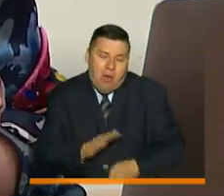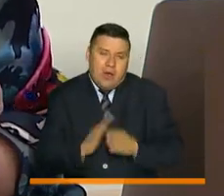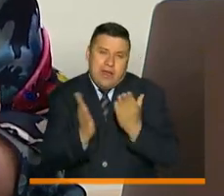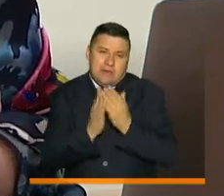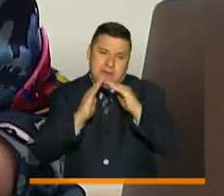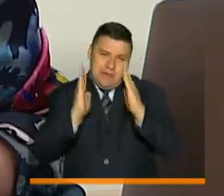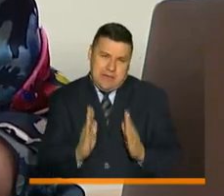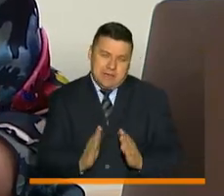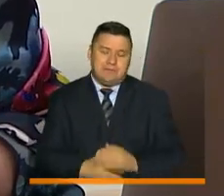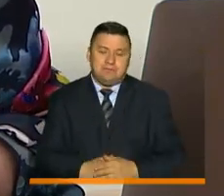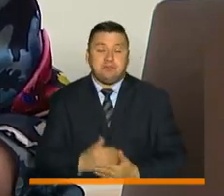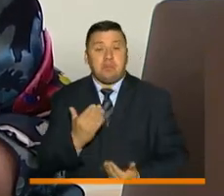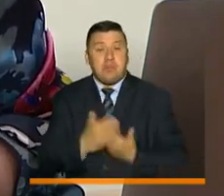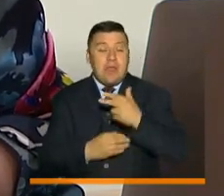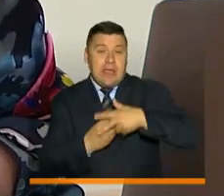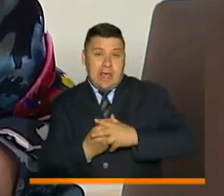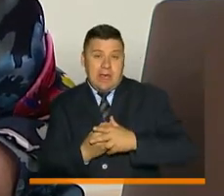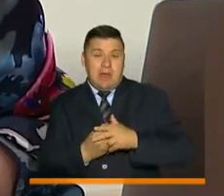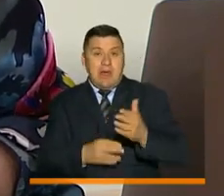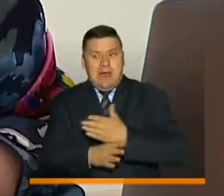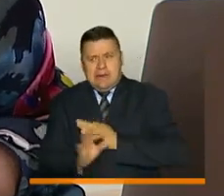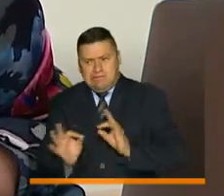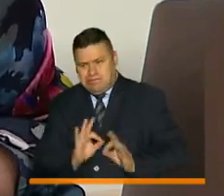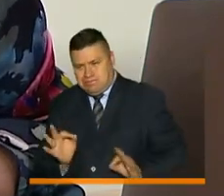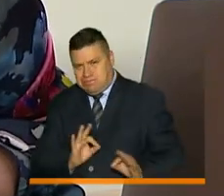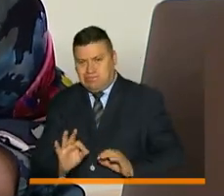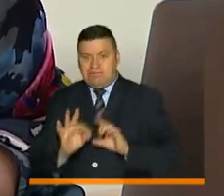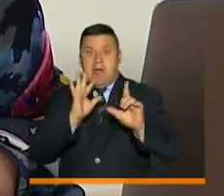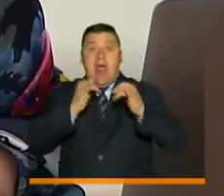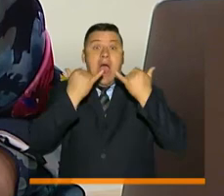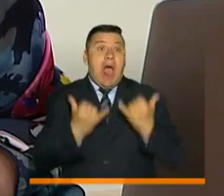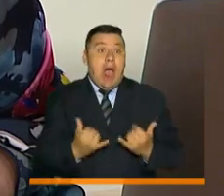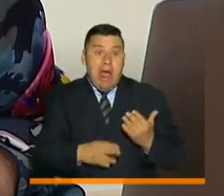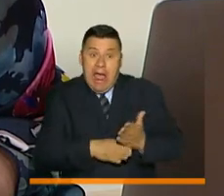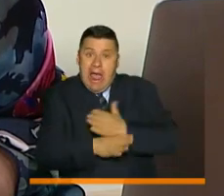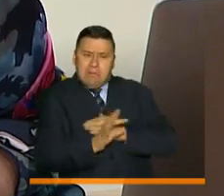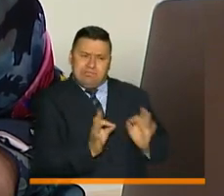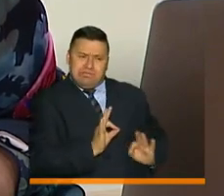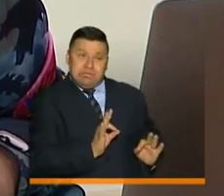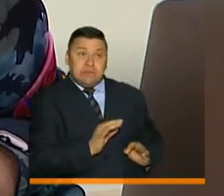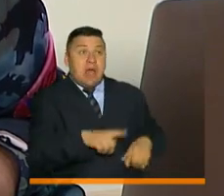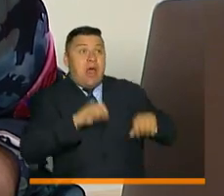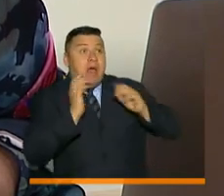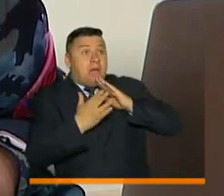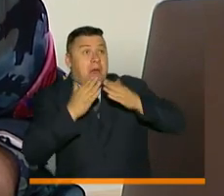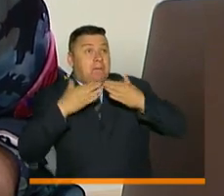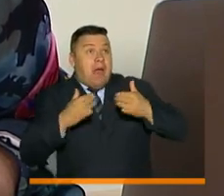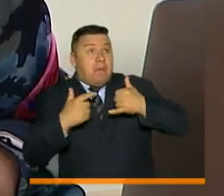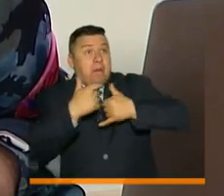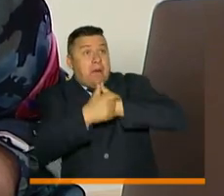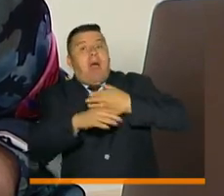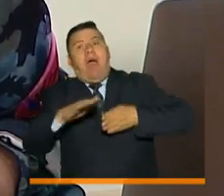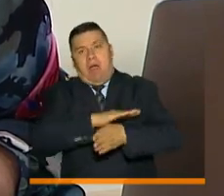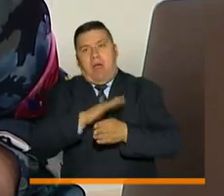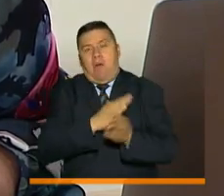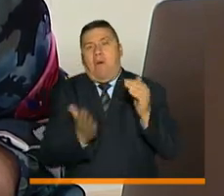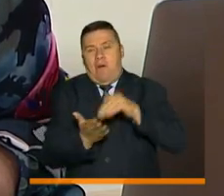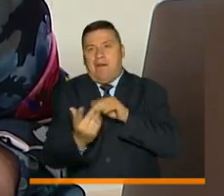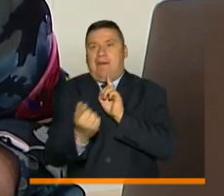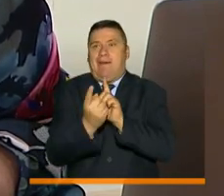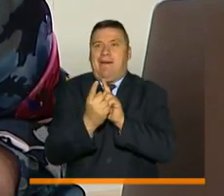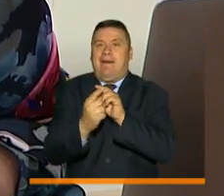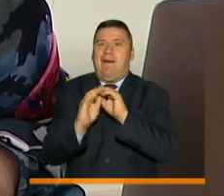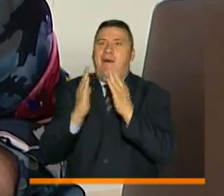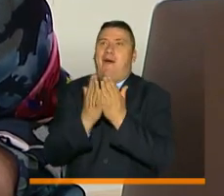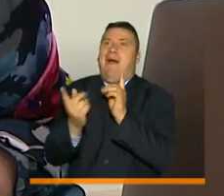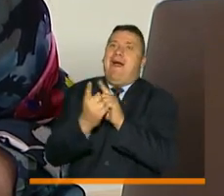les voy a contar nuevas herramientas, pero por prepararnos para el momento, para que sea pronto, en el momento indicado en cada región, que puedan los niños volverse a encontrar en la